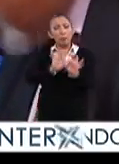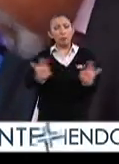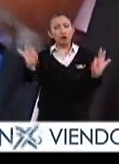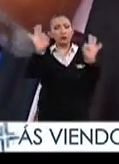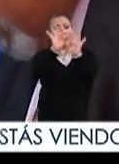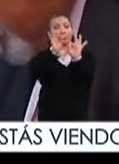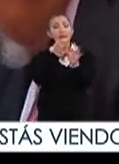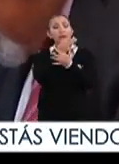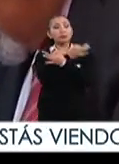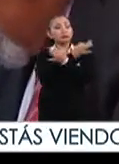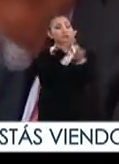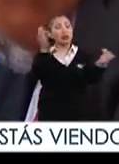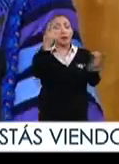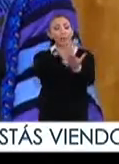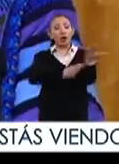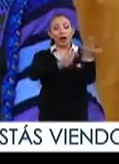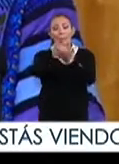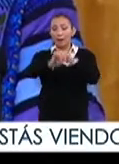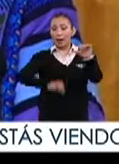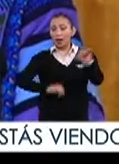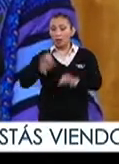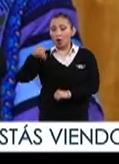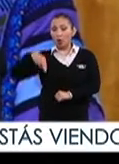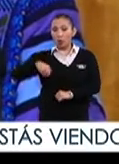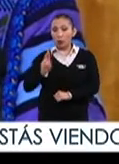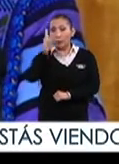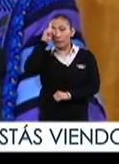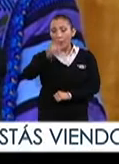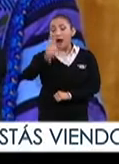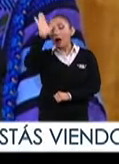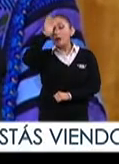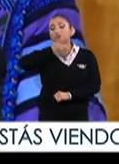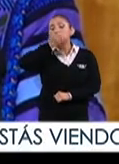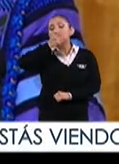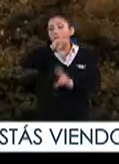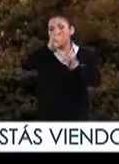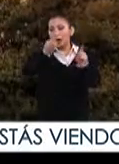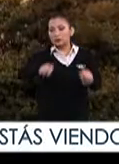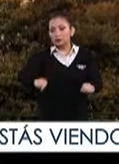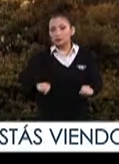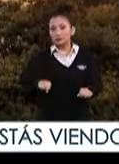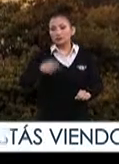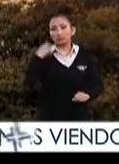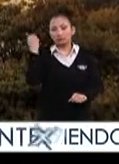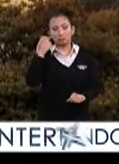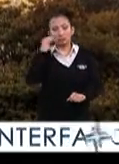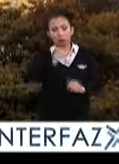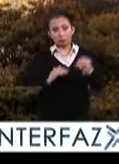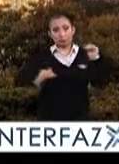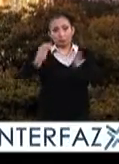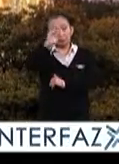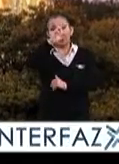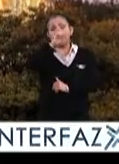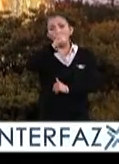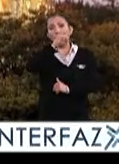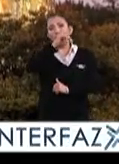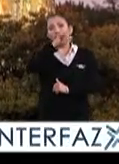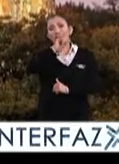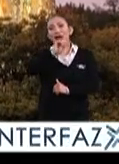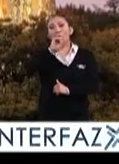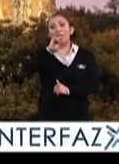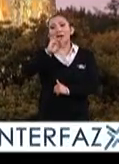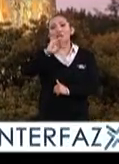de la Declaración y el Programa de Acción de las Naciones Unidas para una Cultura de Paz. Cátedra Extraordinaria Rigoberta Menchú